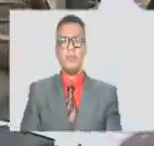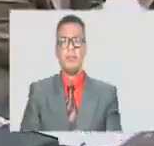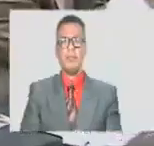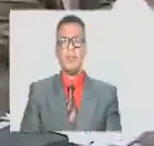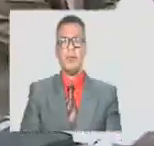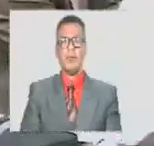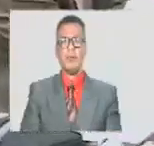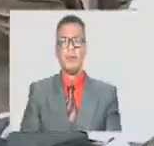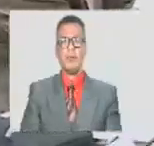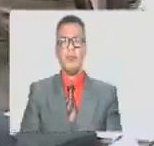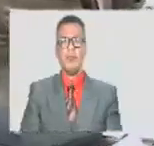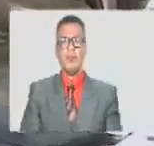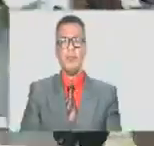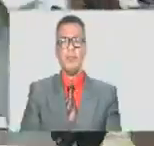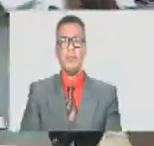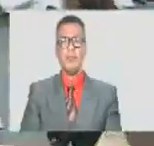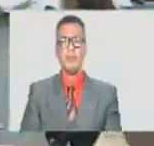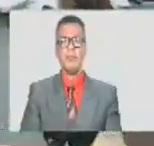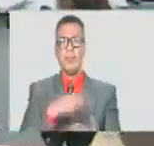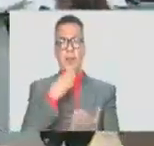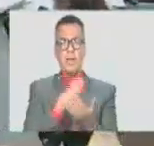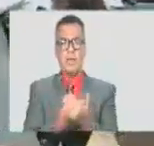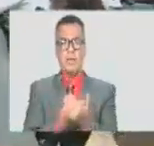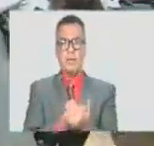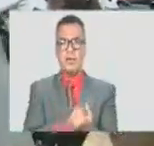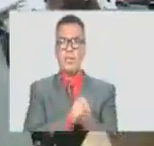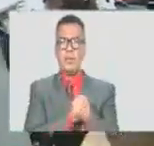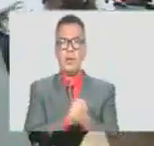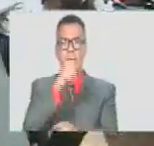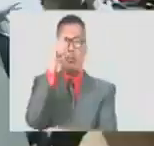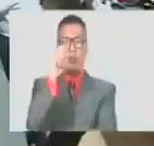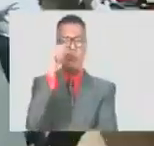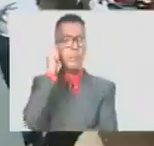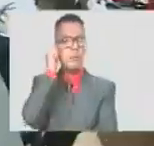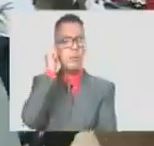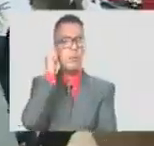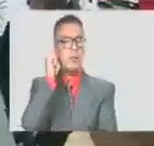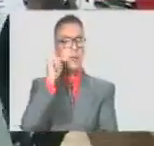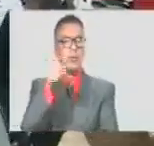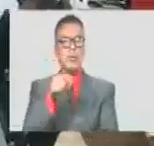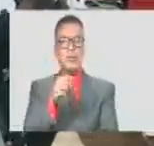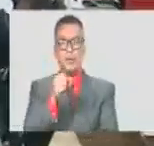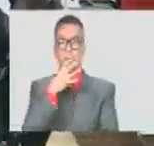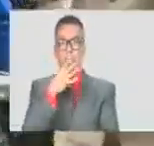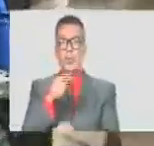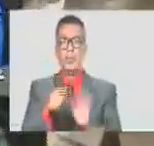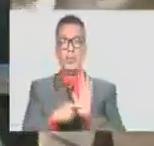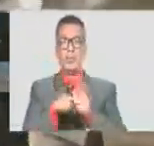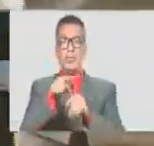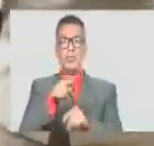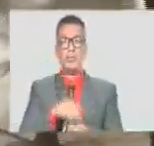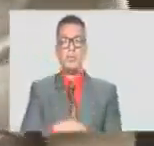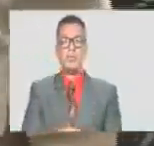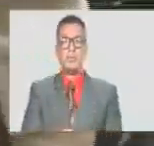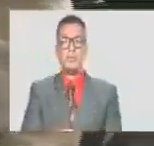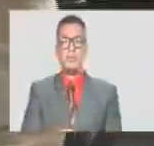Muchas gracias, querida diputada, por tan excelente presentación.